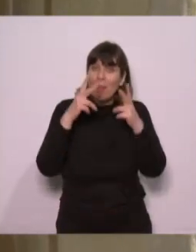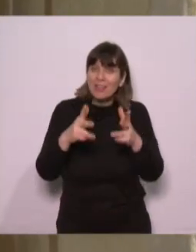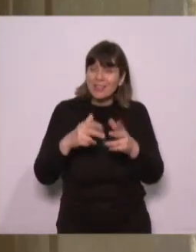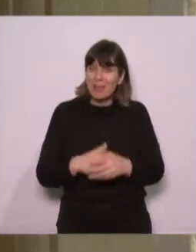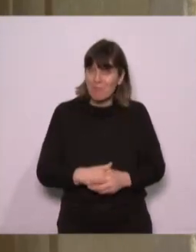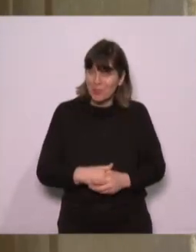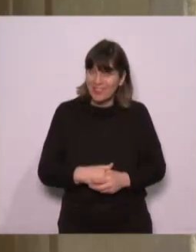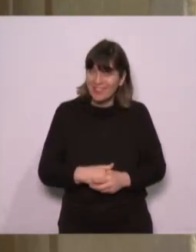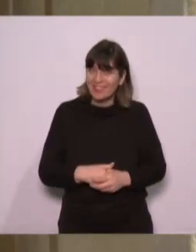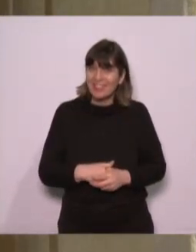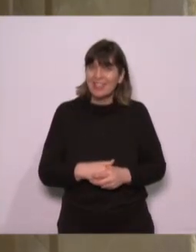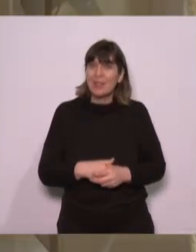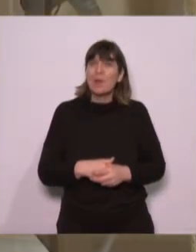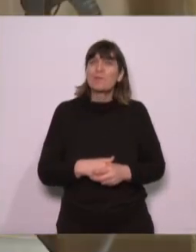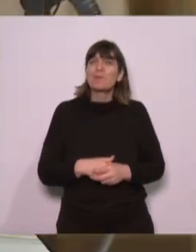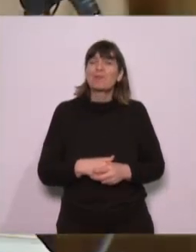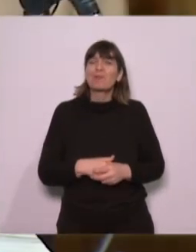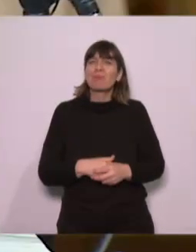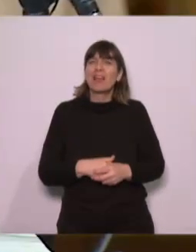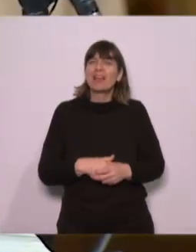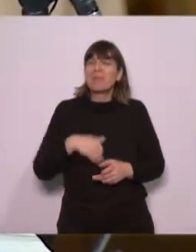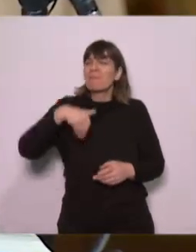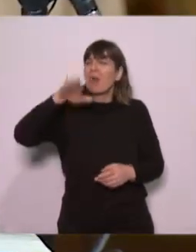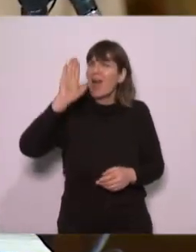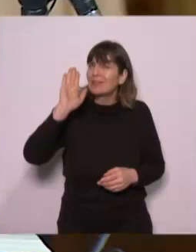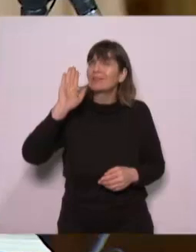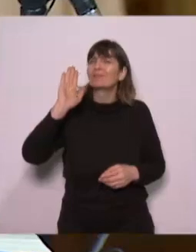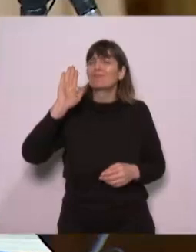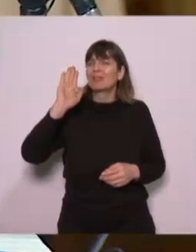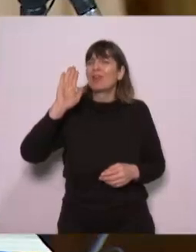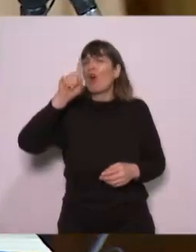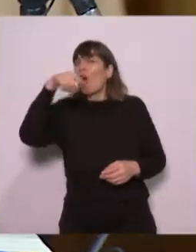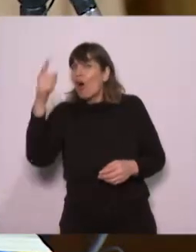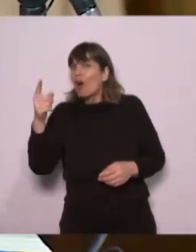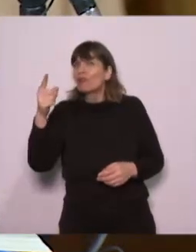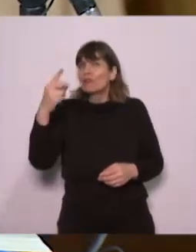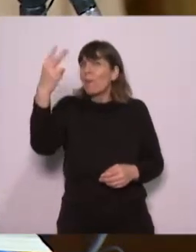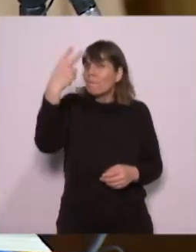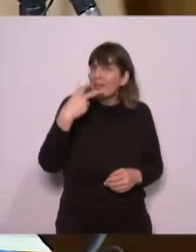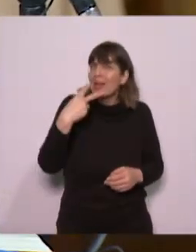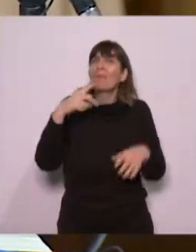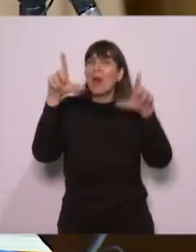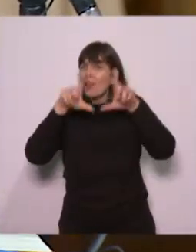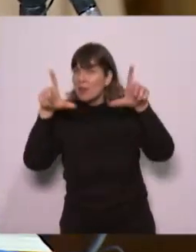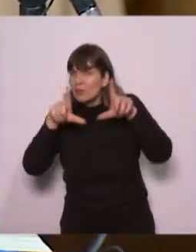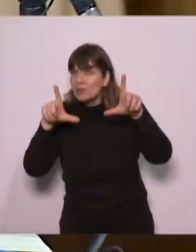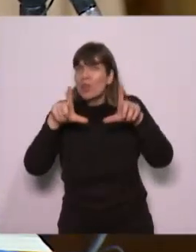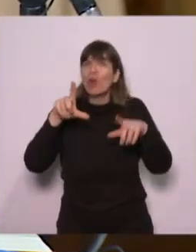que más que otros miran desde la televisión, escuchan desde la radio,